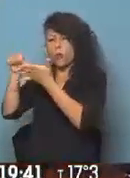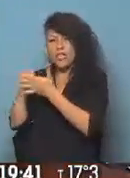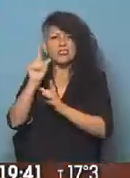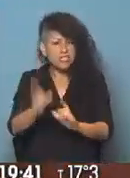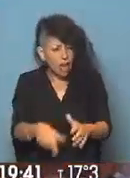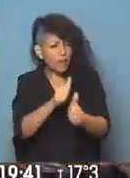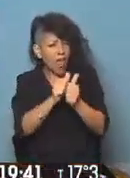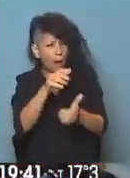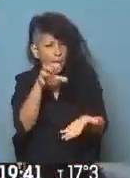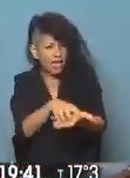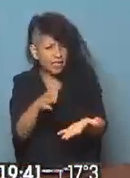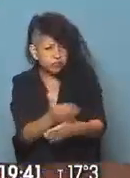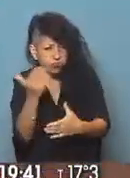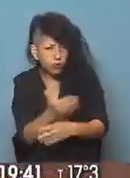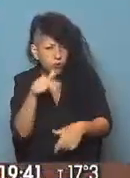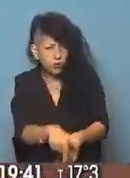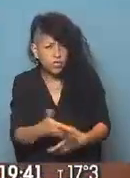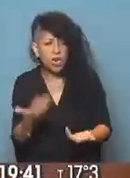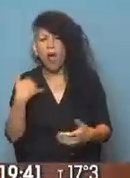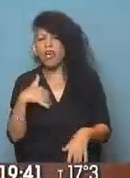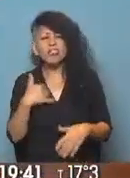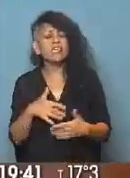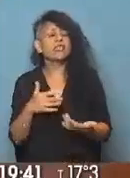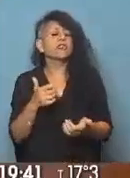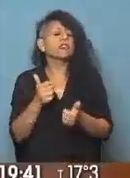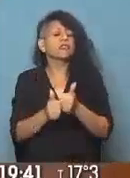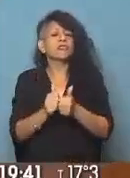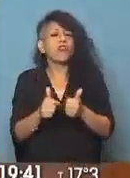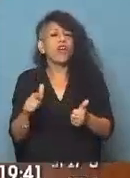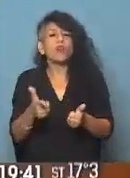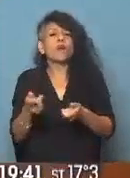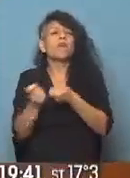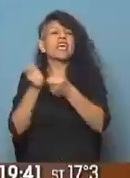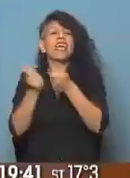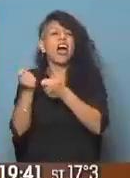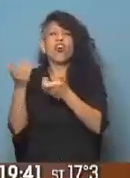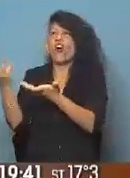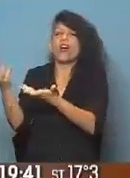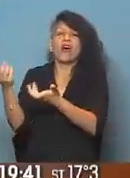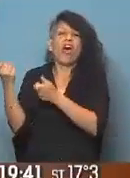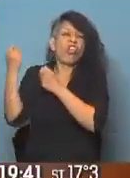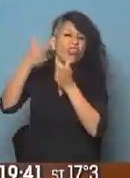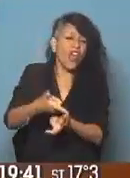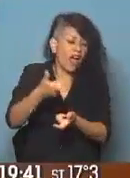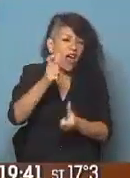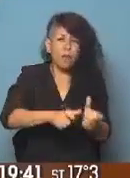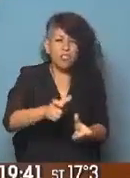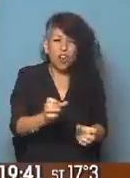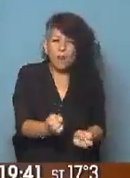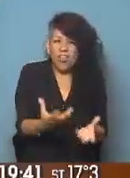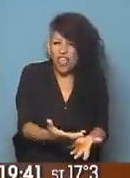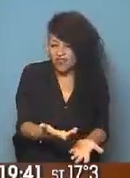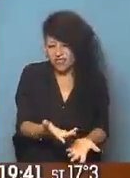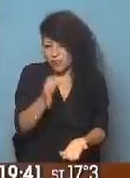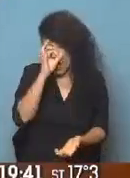uno de los argentinos. En la Argentina no hay historia que el mercado haya acomodado las cosas a favor de los sectores más vulnerables, y creo que el gobierno todavía